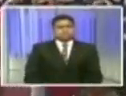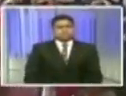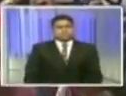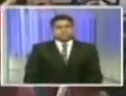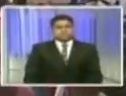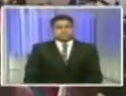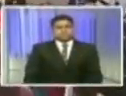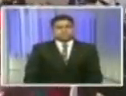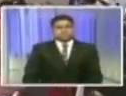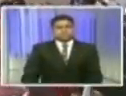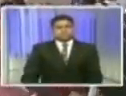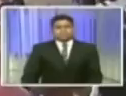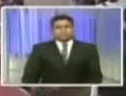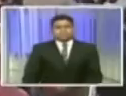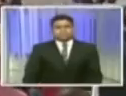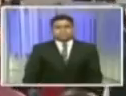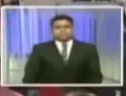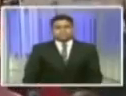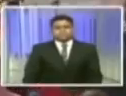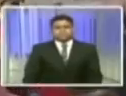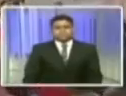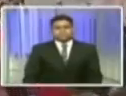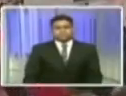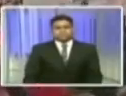Sábado 4, ¿no?